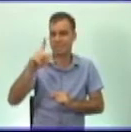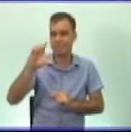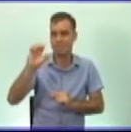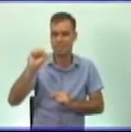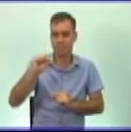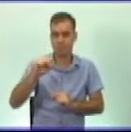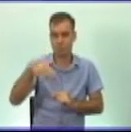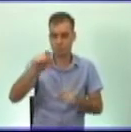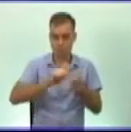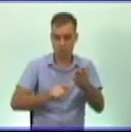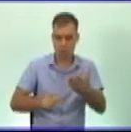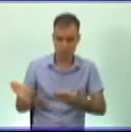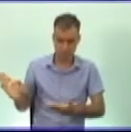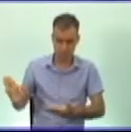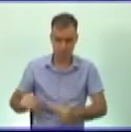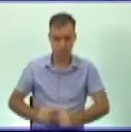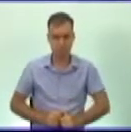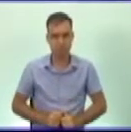continuar.